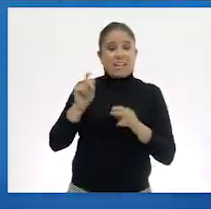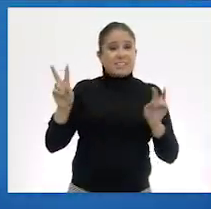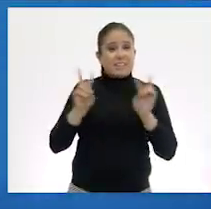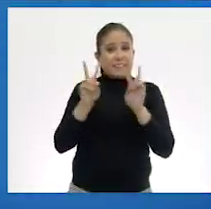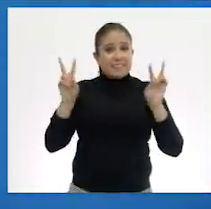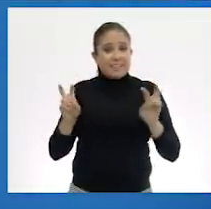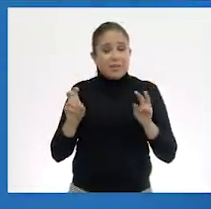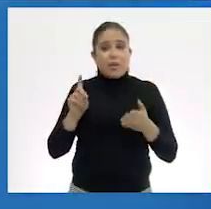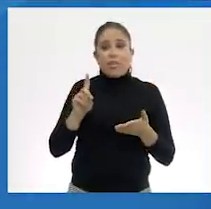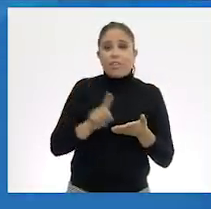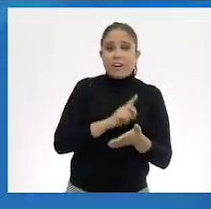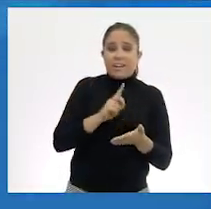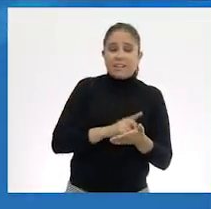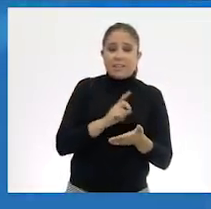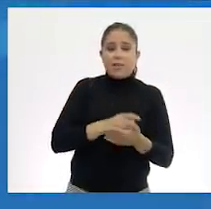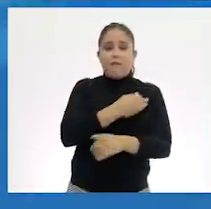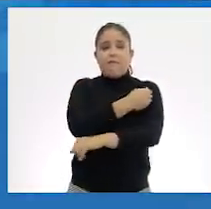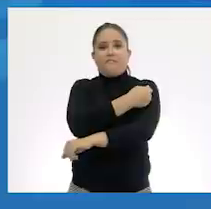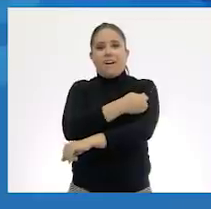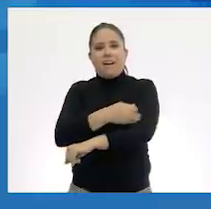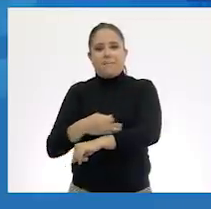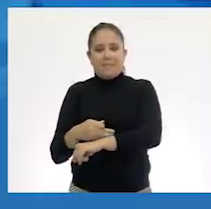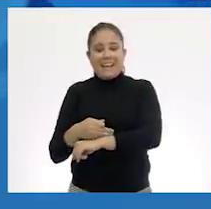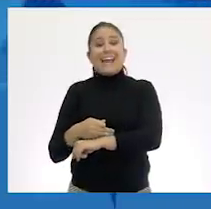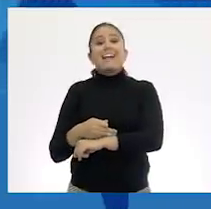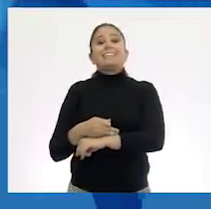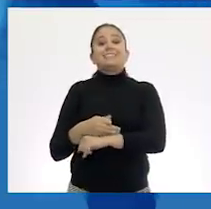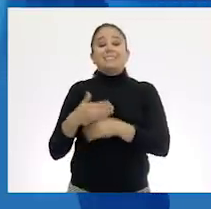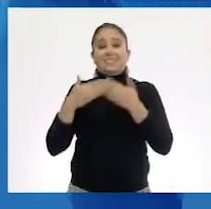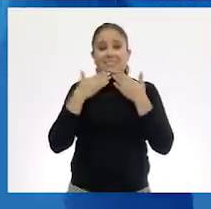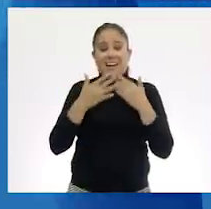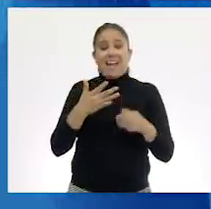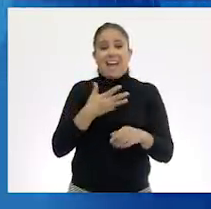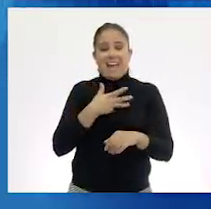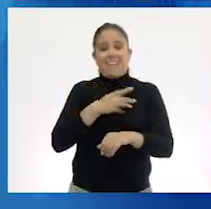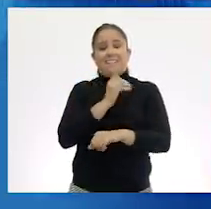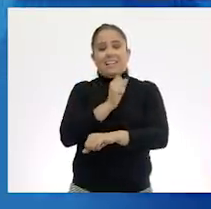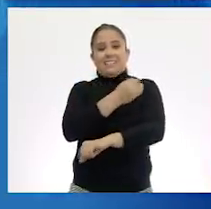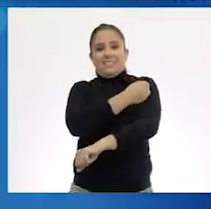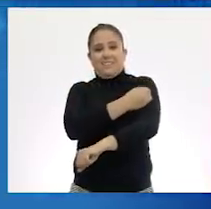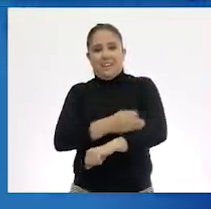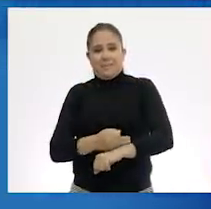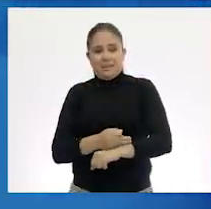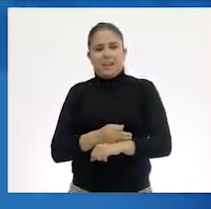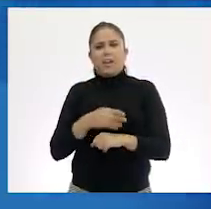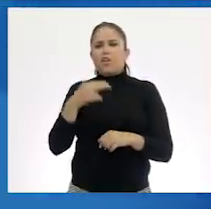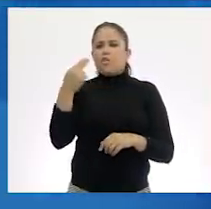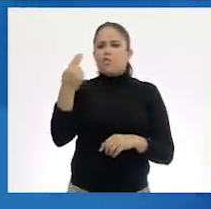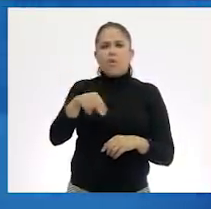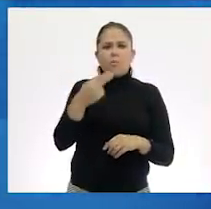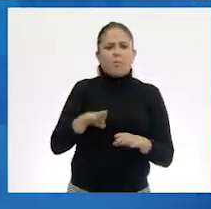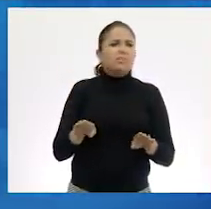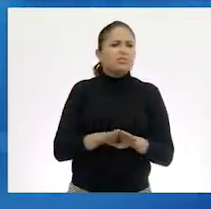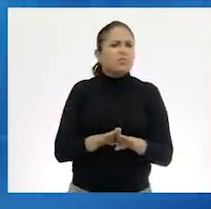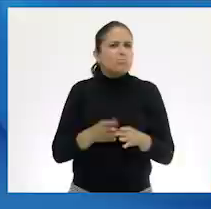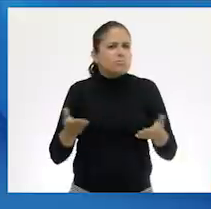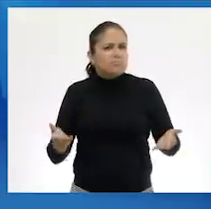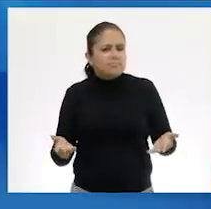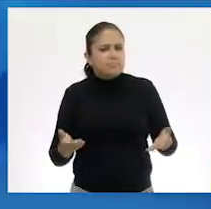título directorio familiar. Muy bien, tiene directorio familiar. ¿Y cómo vienen los nombres? Que es la primera